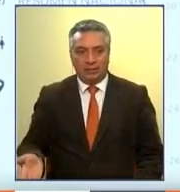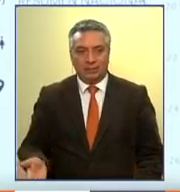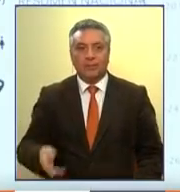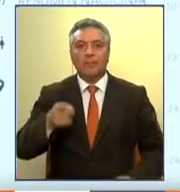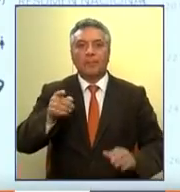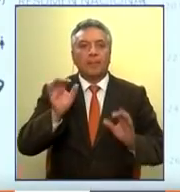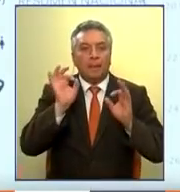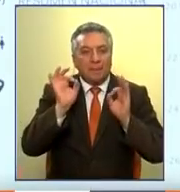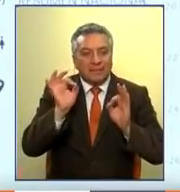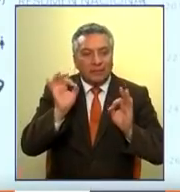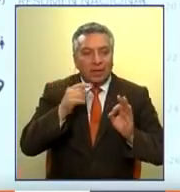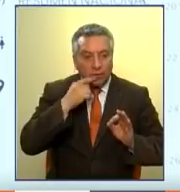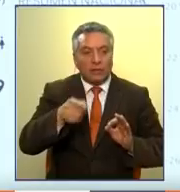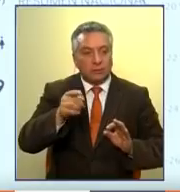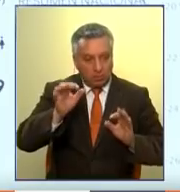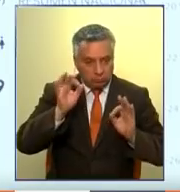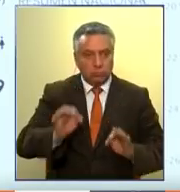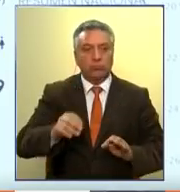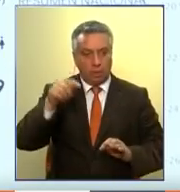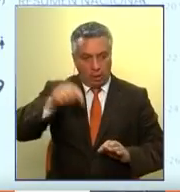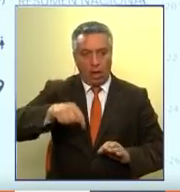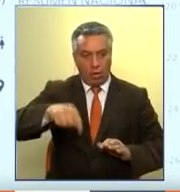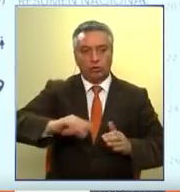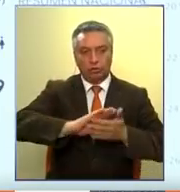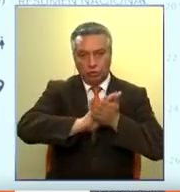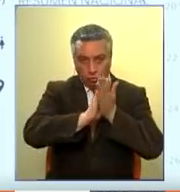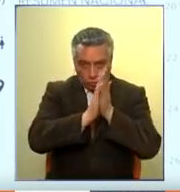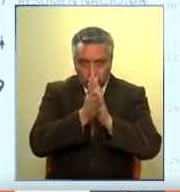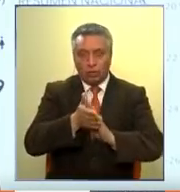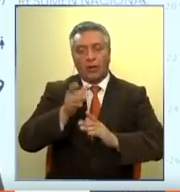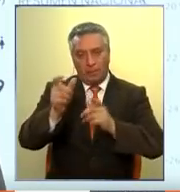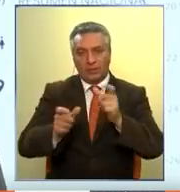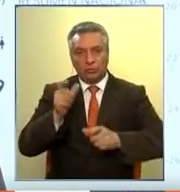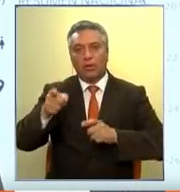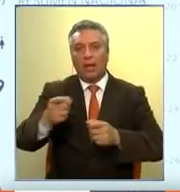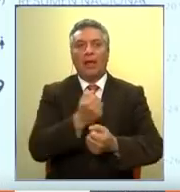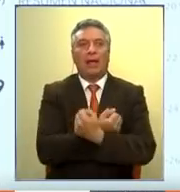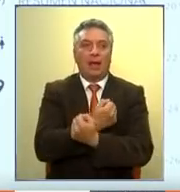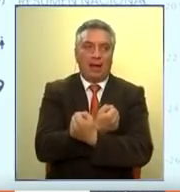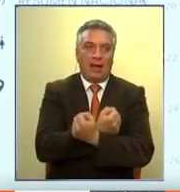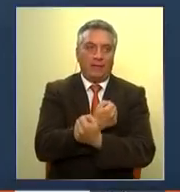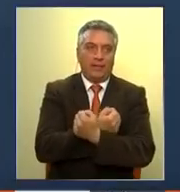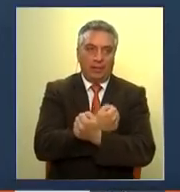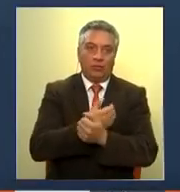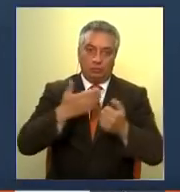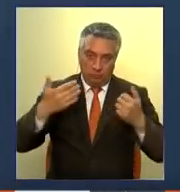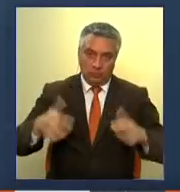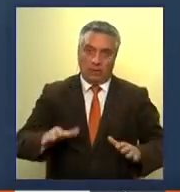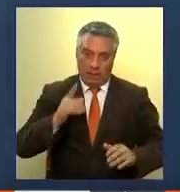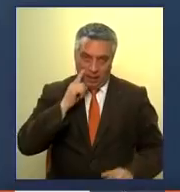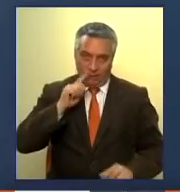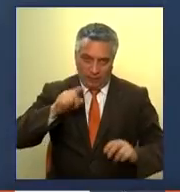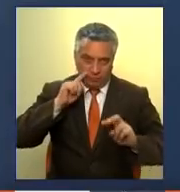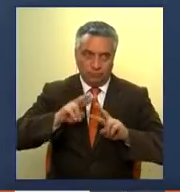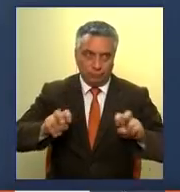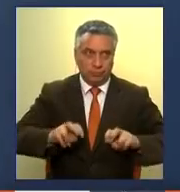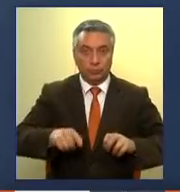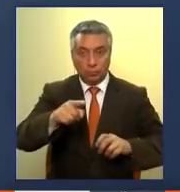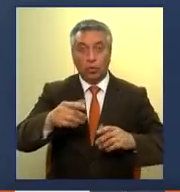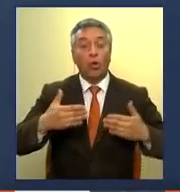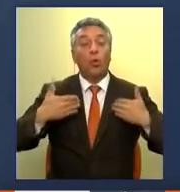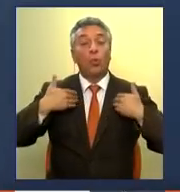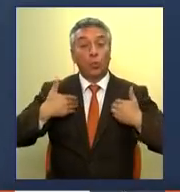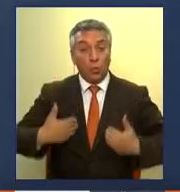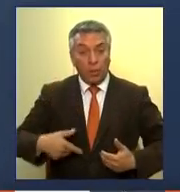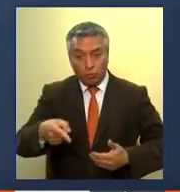específicos efectivamente se están llevando adelante todas las diligencias por parte de cara dinero que correspondan el cuerpo de wilson santelices es